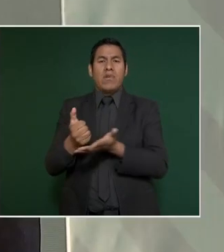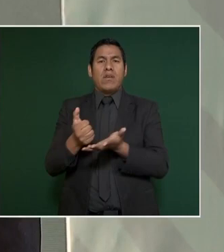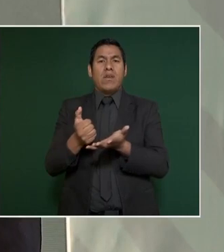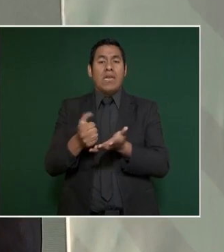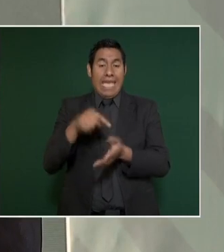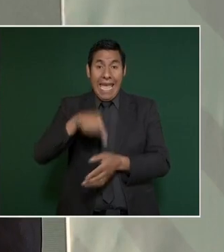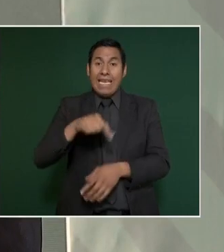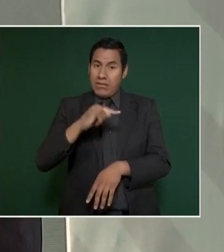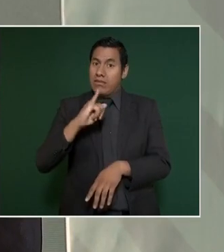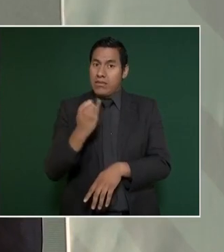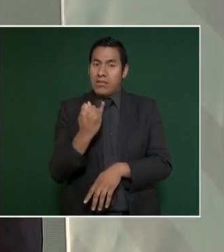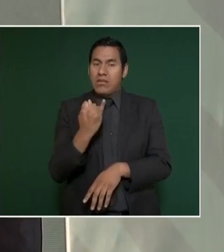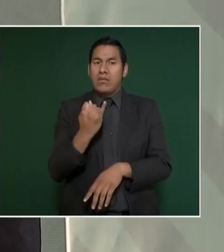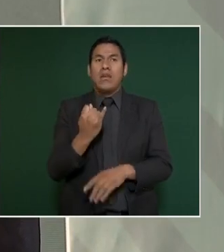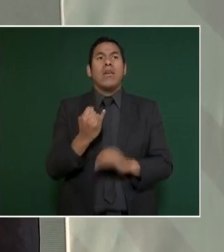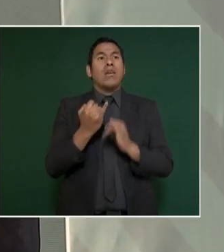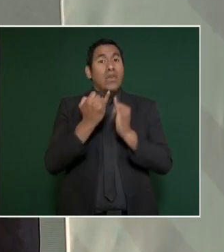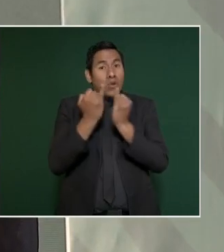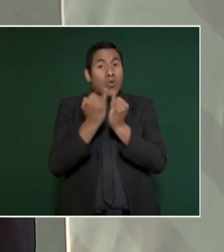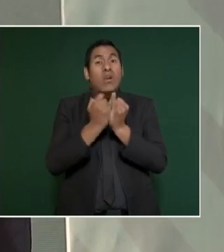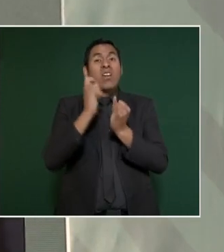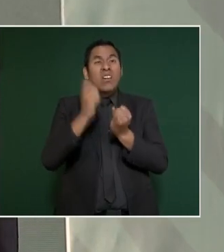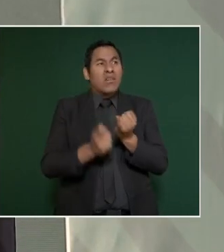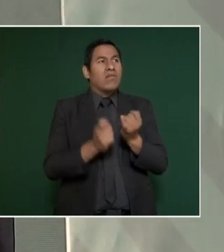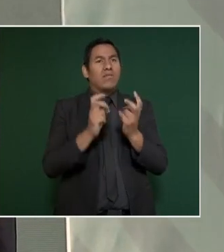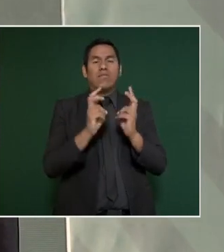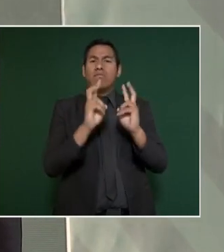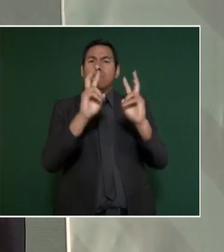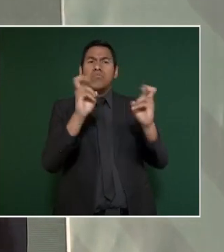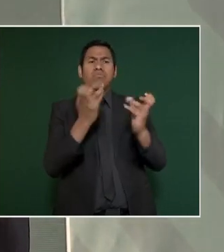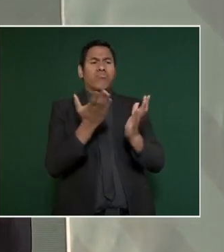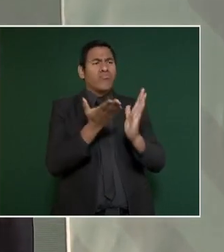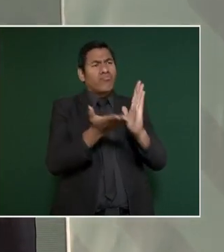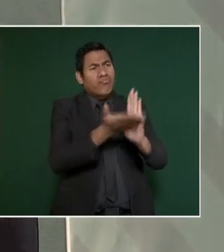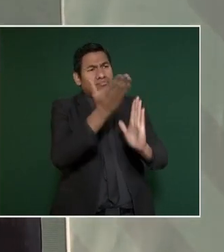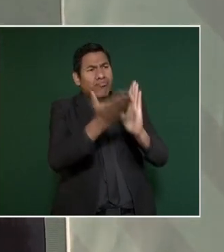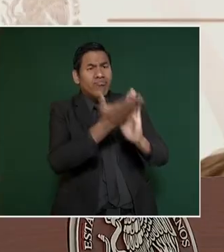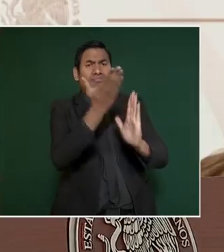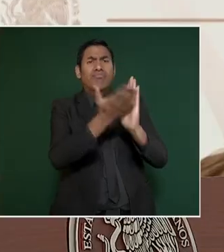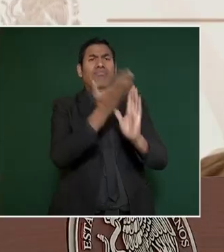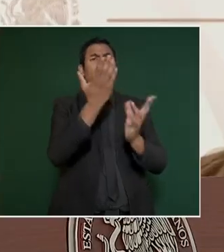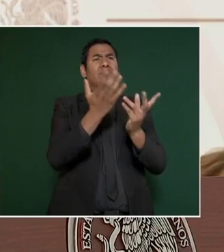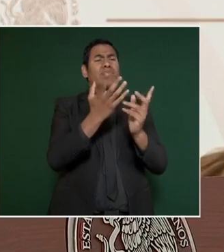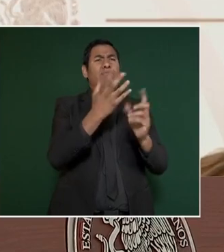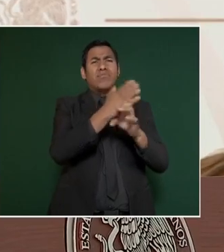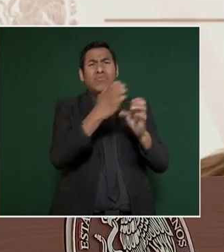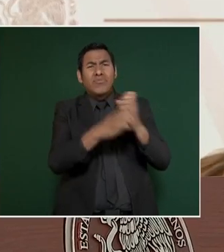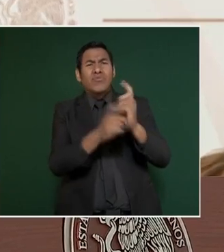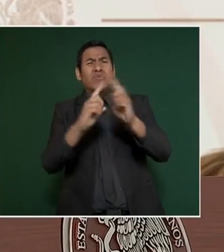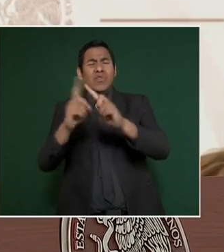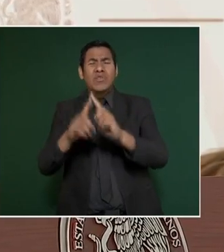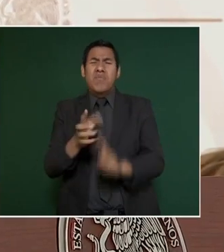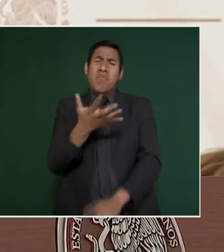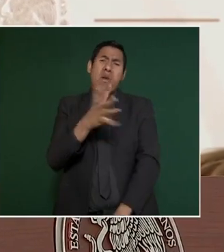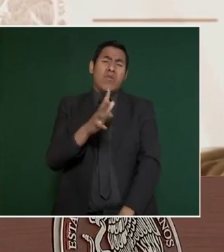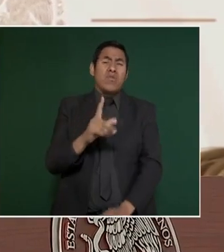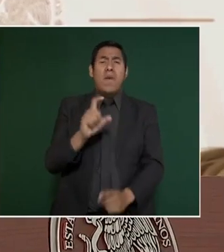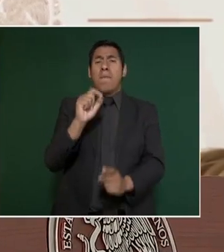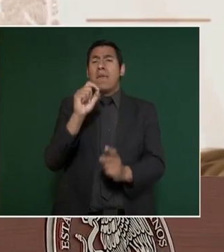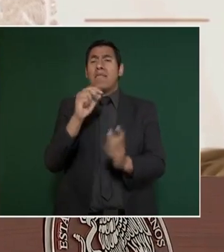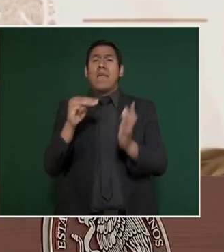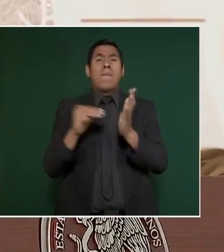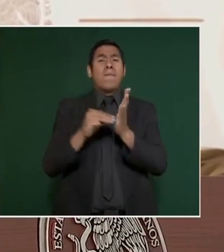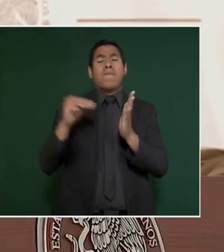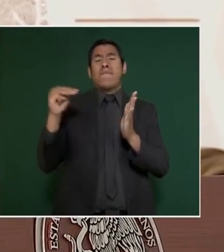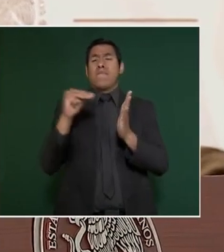obras Pues en términos generales son como 20.000 millones de pesos solo